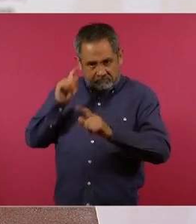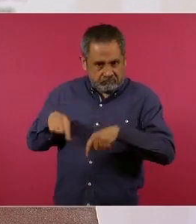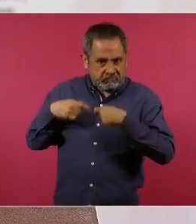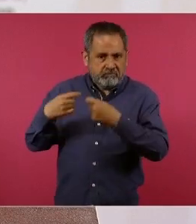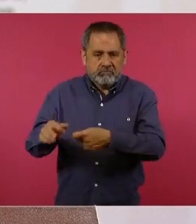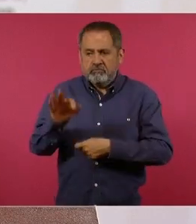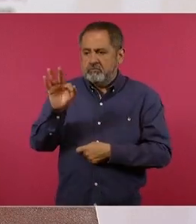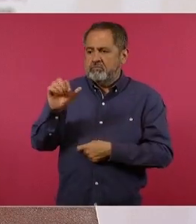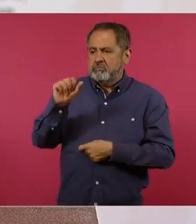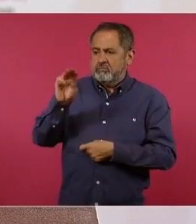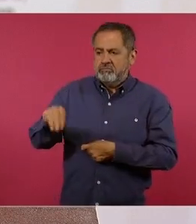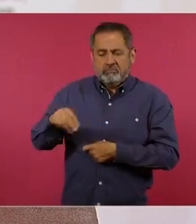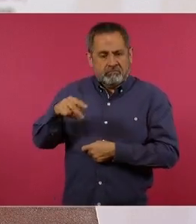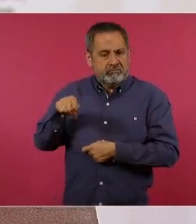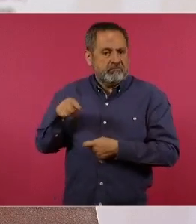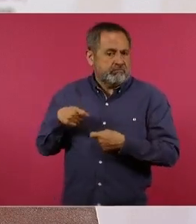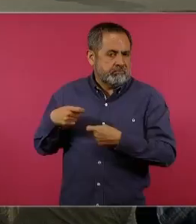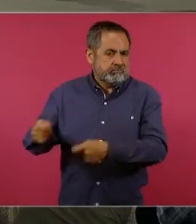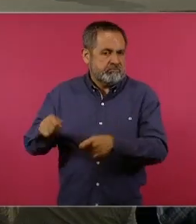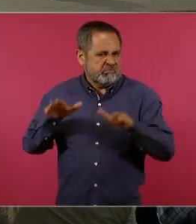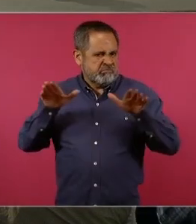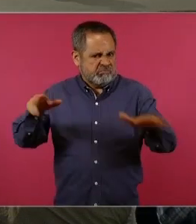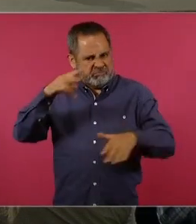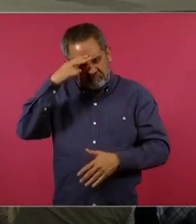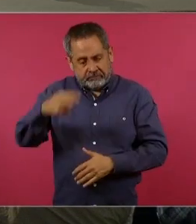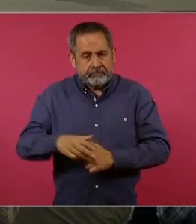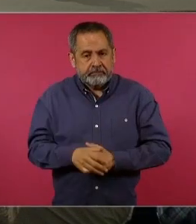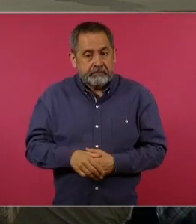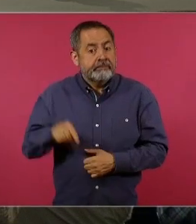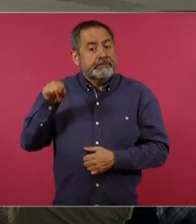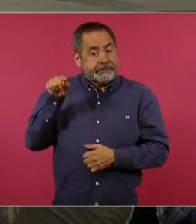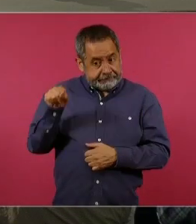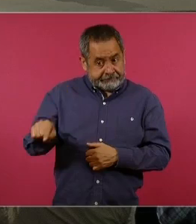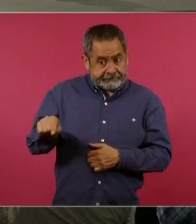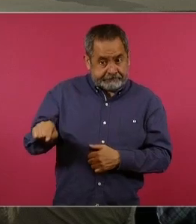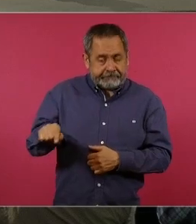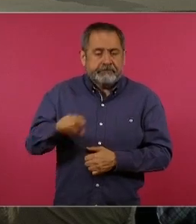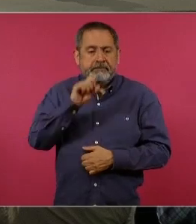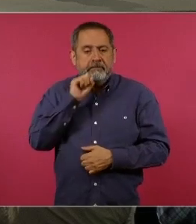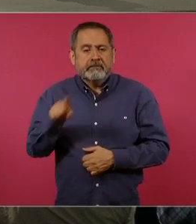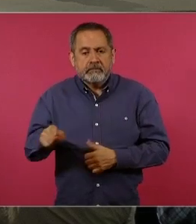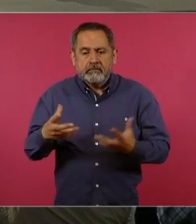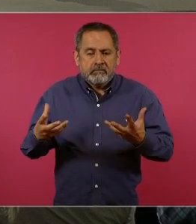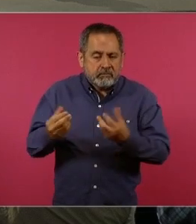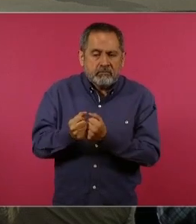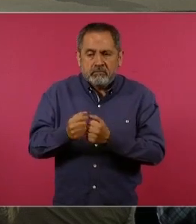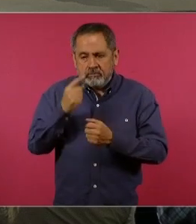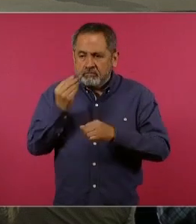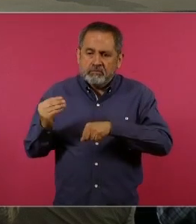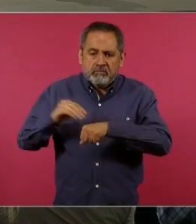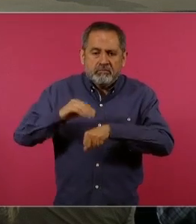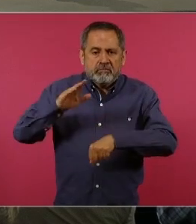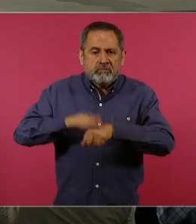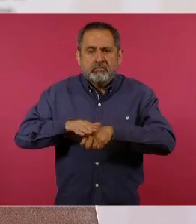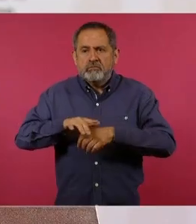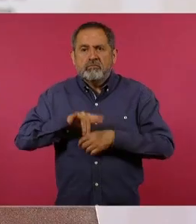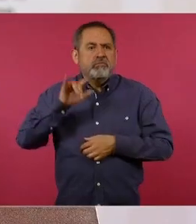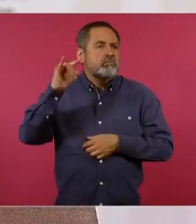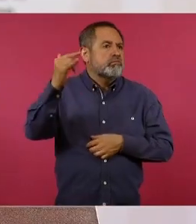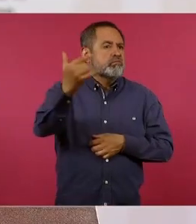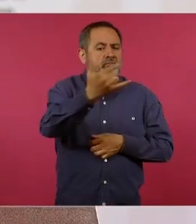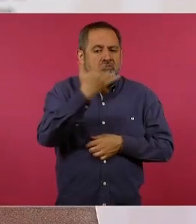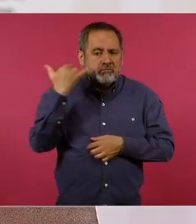Desde esta base aérea se van a realizar funciones que conllevan a incrementar la vigilancia del espacio